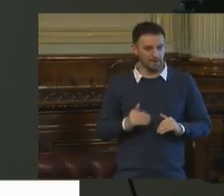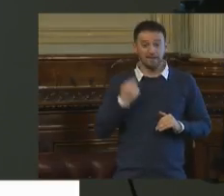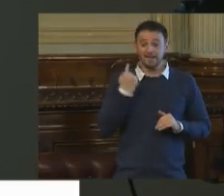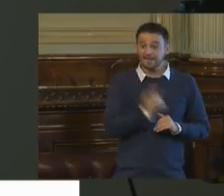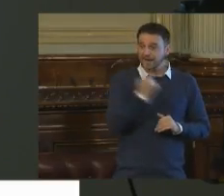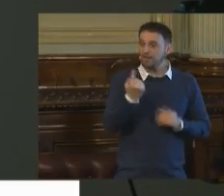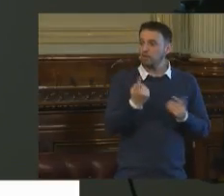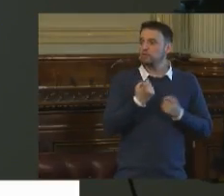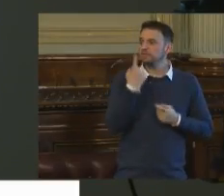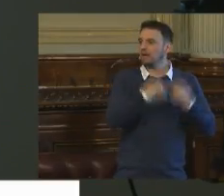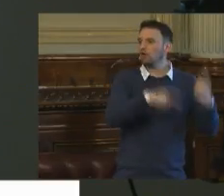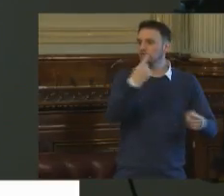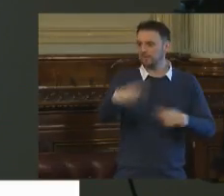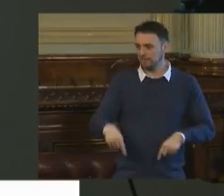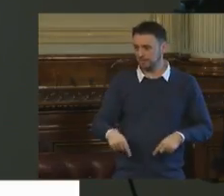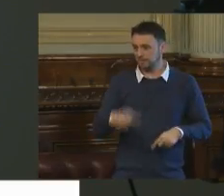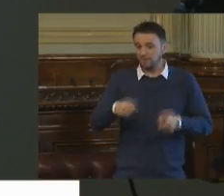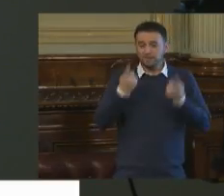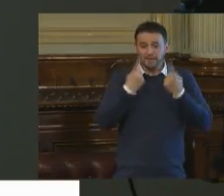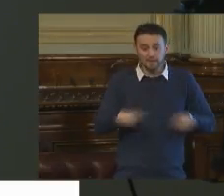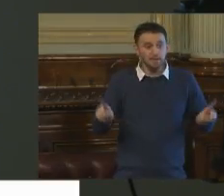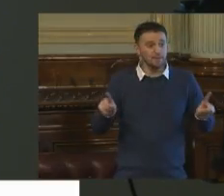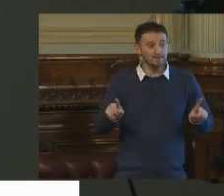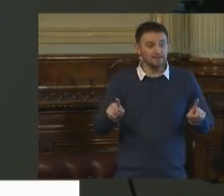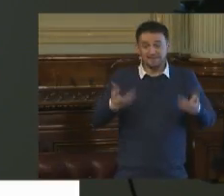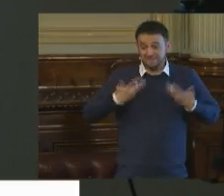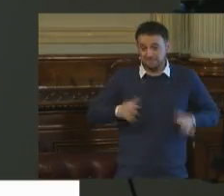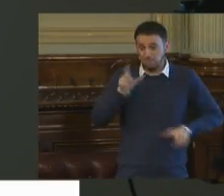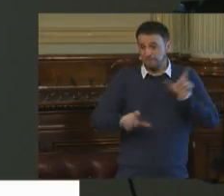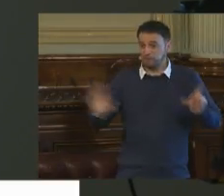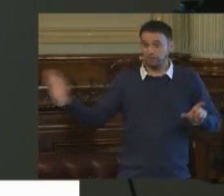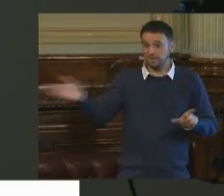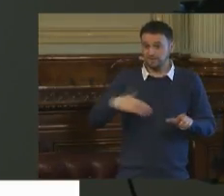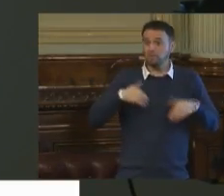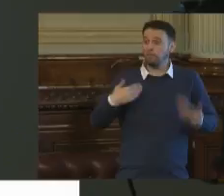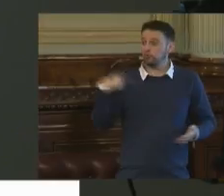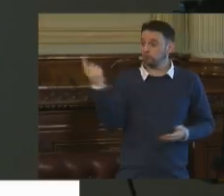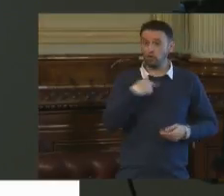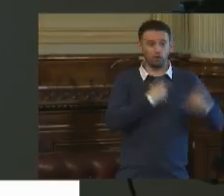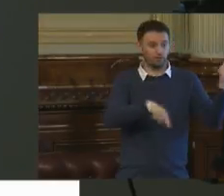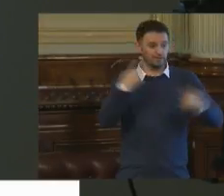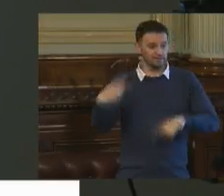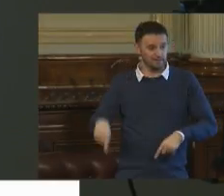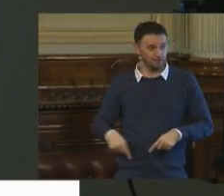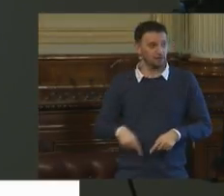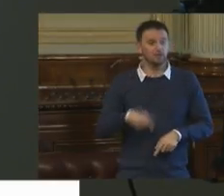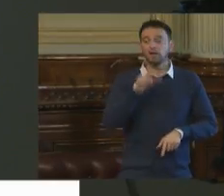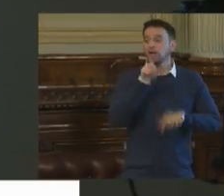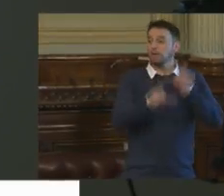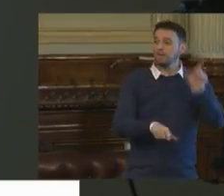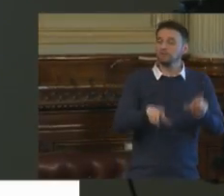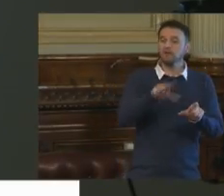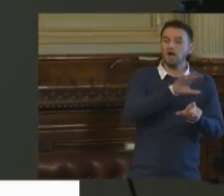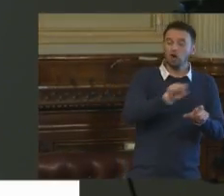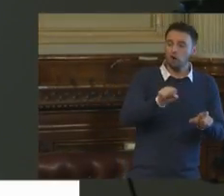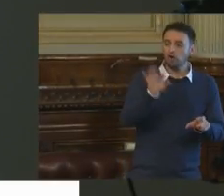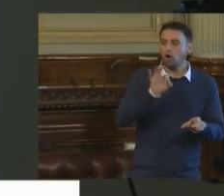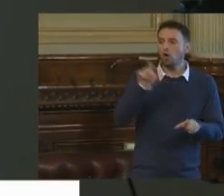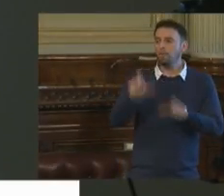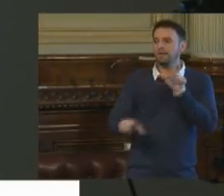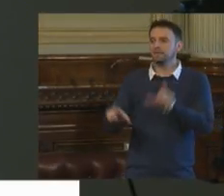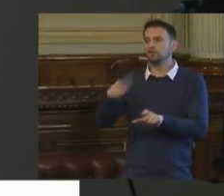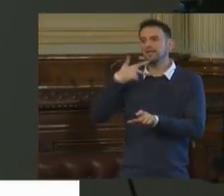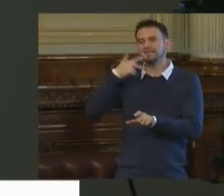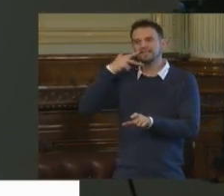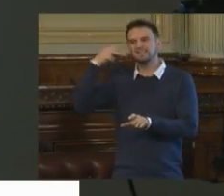tenemos que comprender que la diversidad forma parte de la naturaleza humana por eso hablamos también de personas con y sin discapacidad y